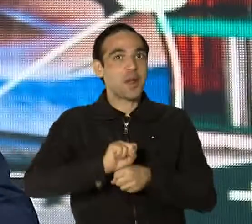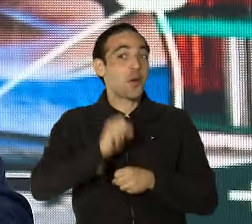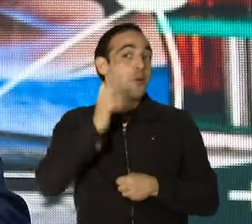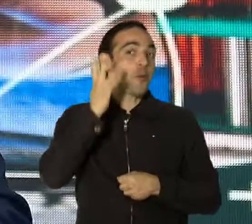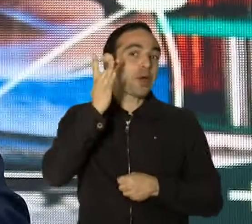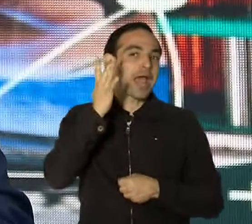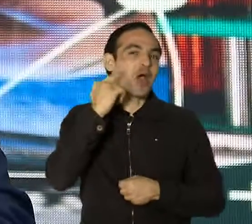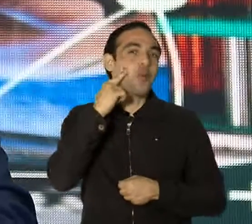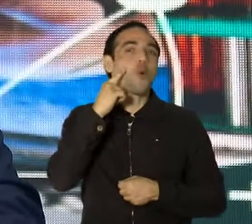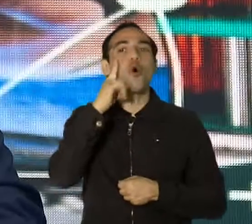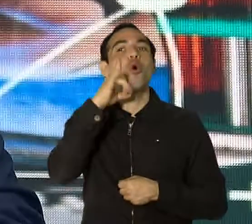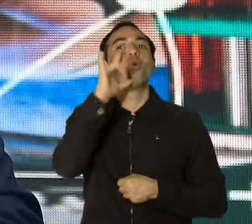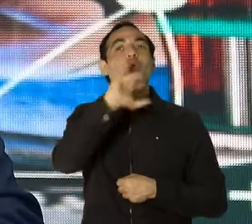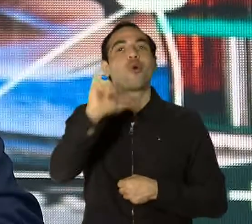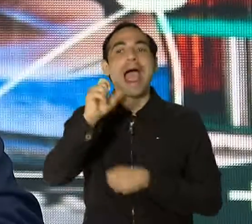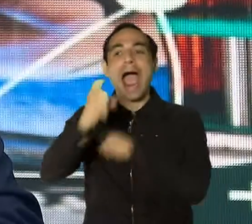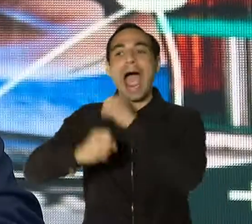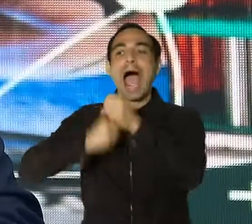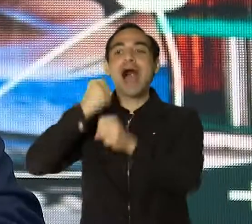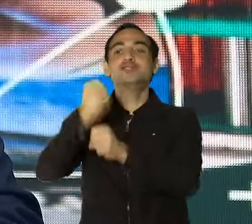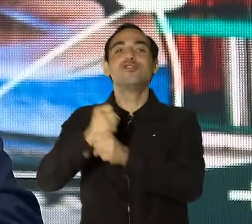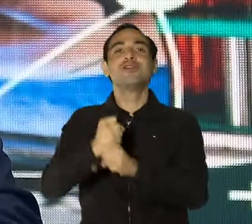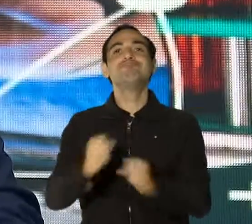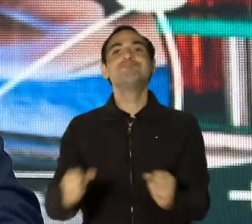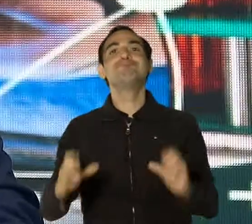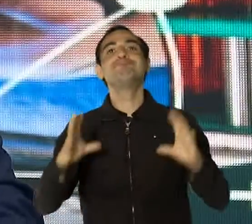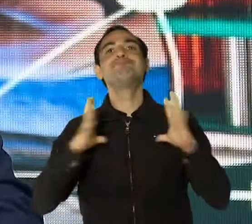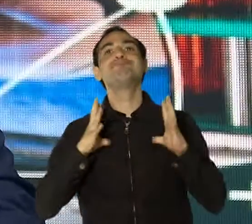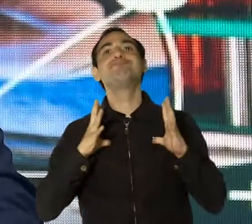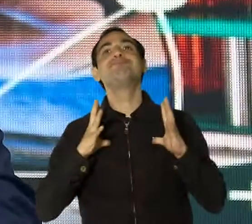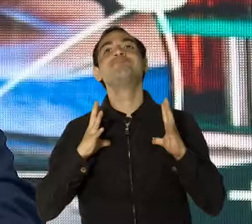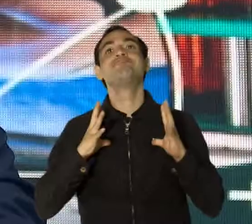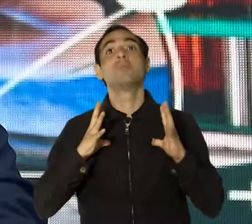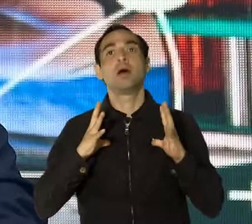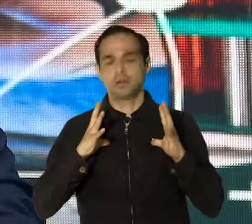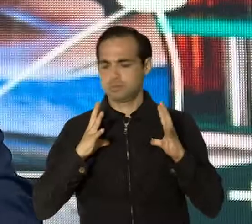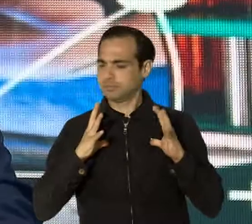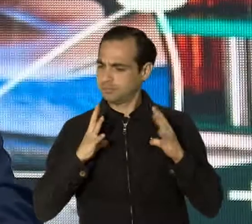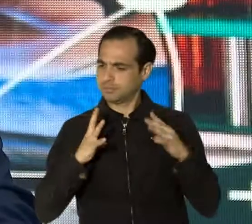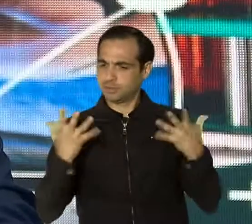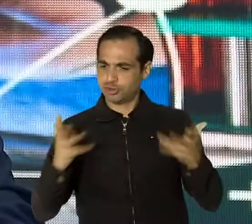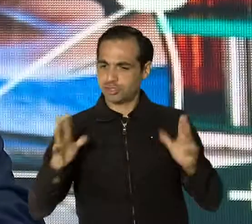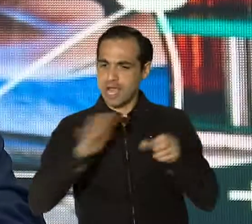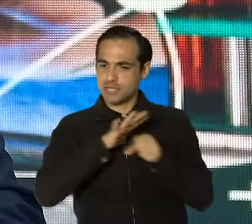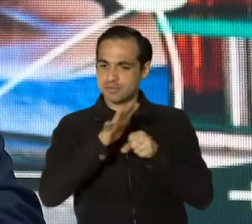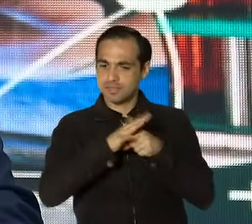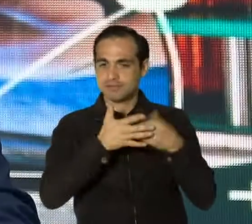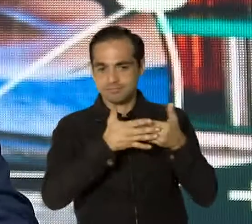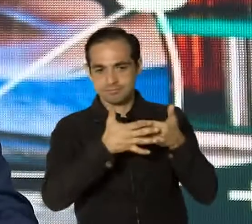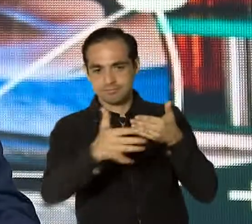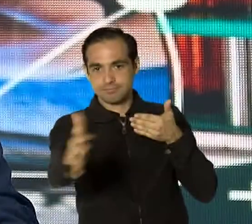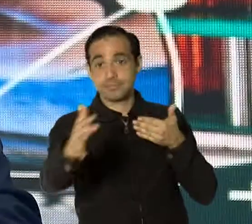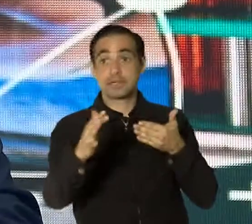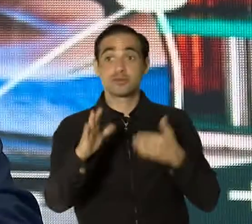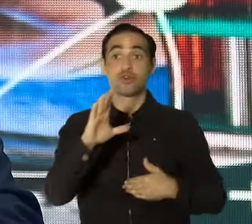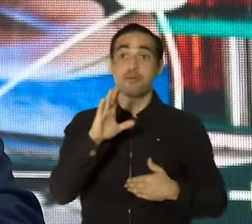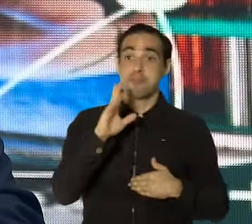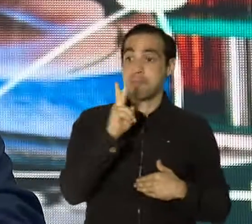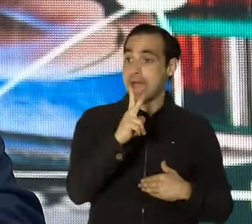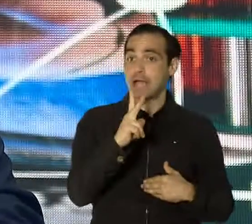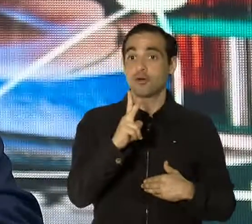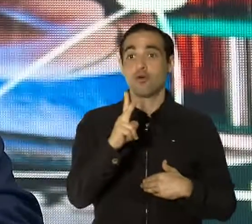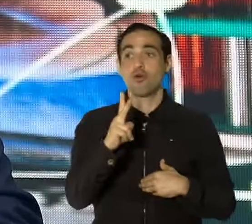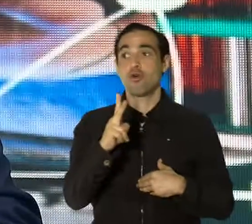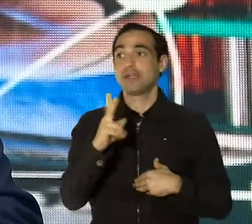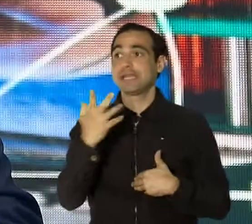que podamos lograr, ¿verdad?, las proyecciones que tanto tiene la banca y las